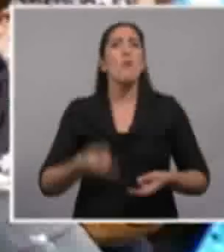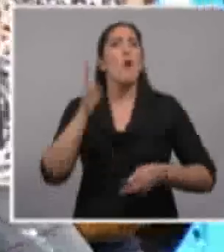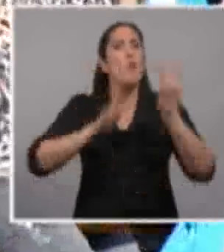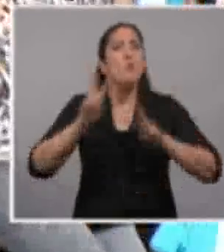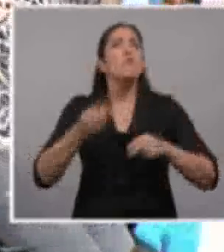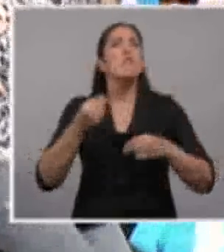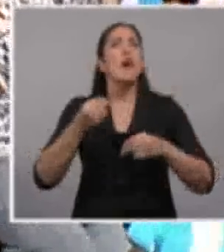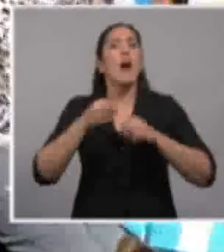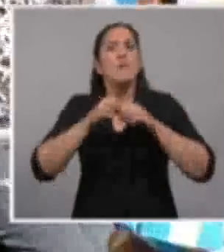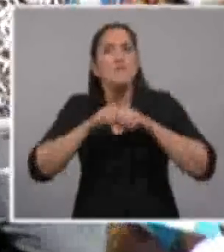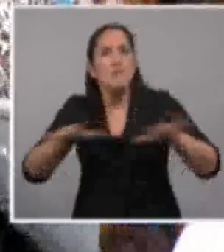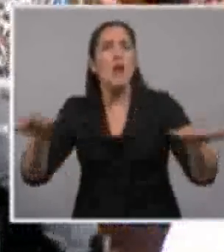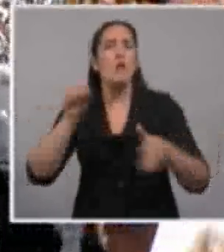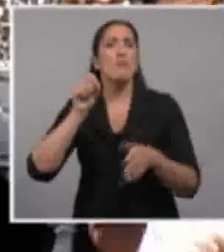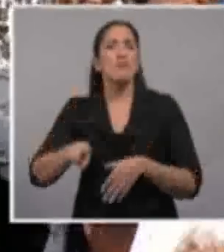proliferación nuclear.